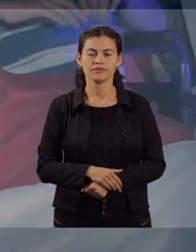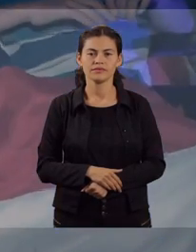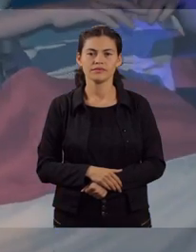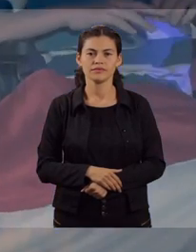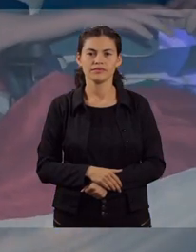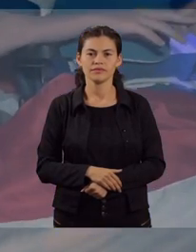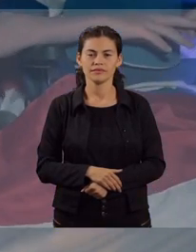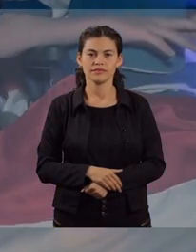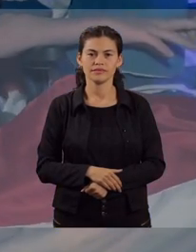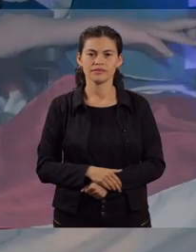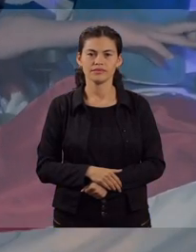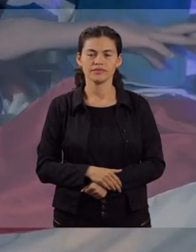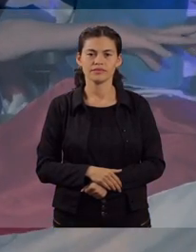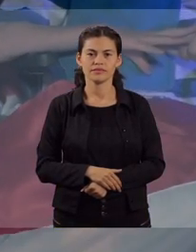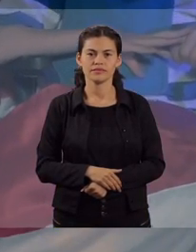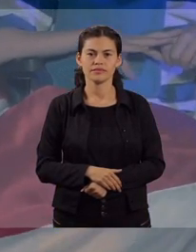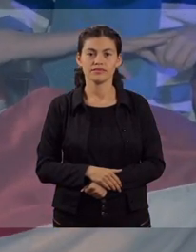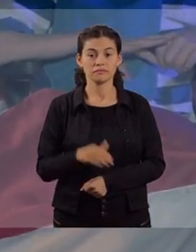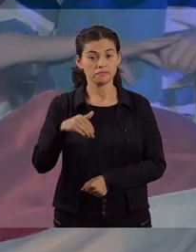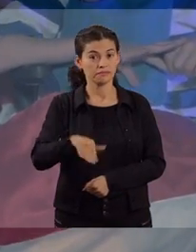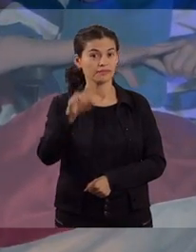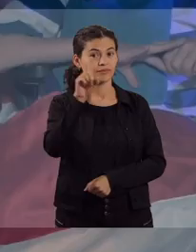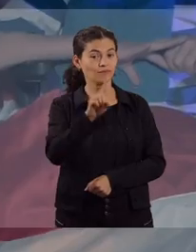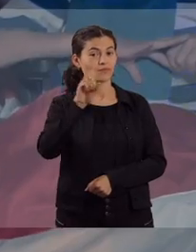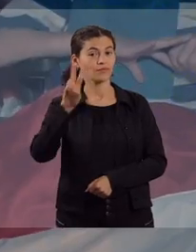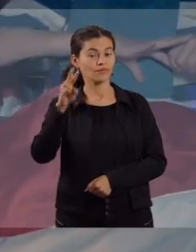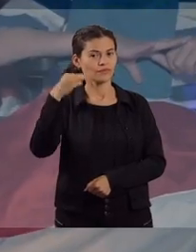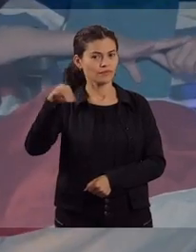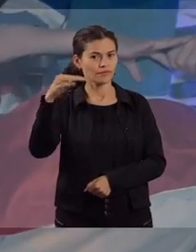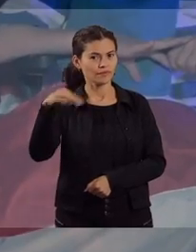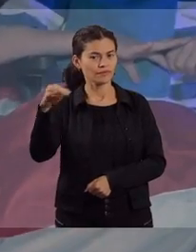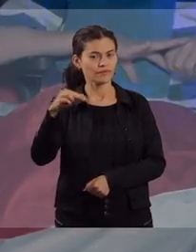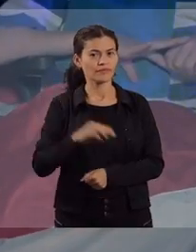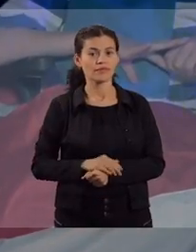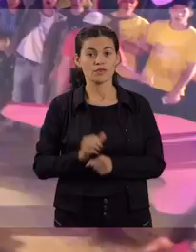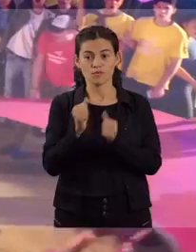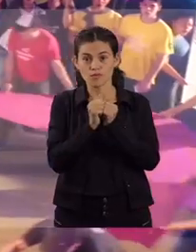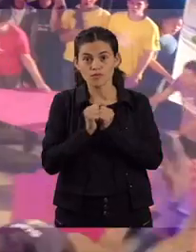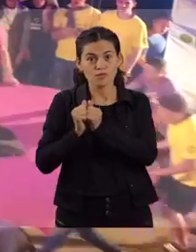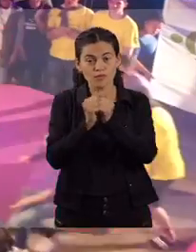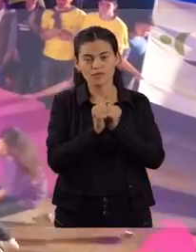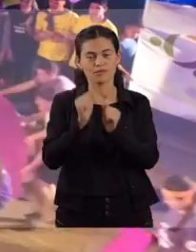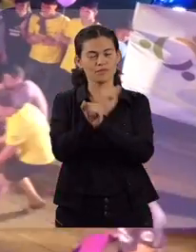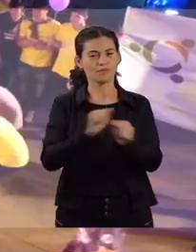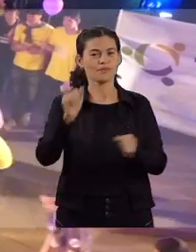Porque en este 1 y 2 de noviembre, ¡unos y